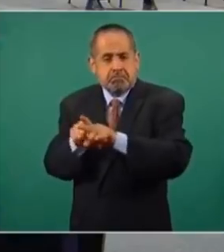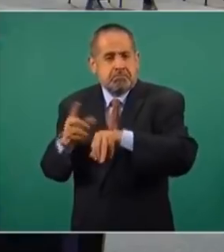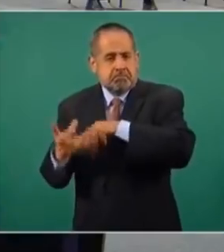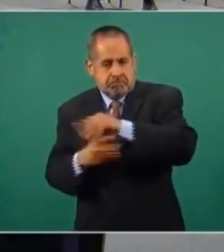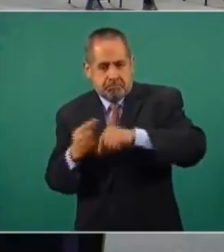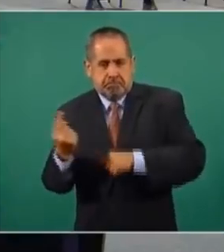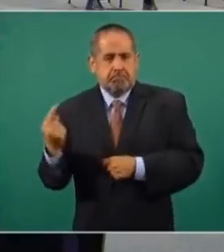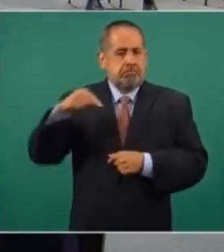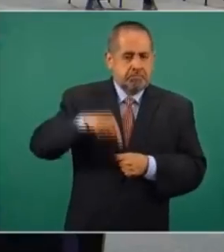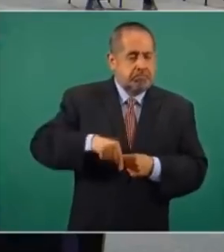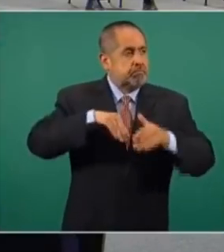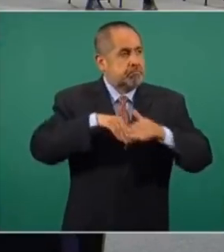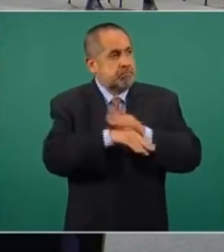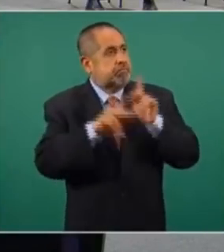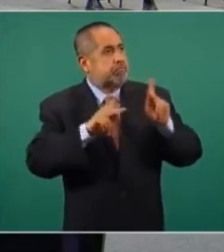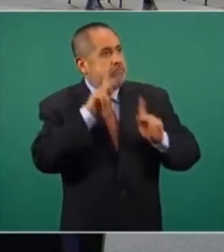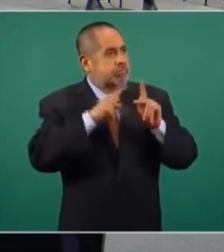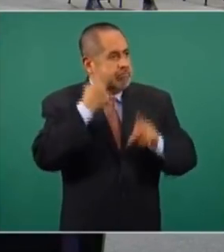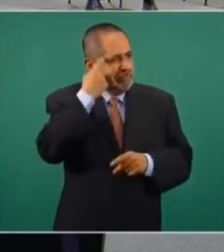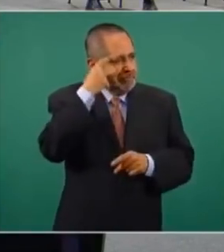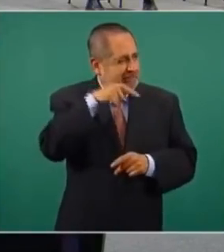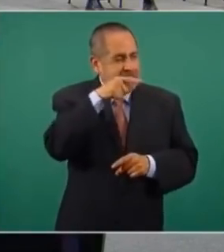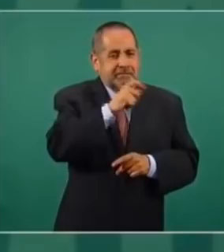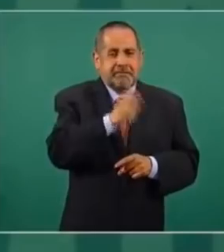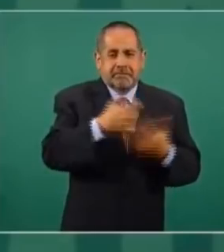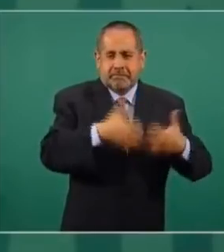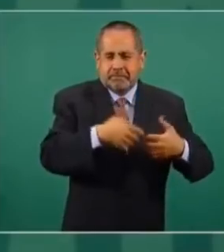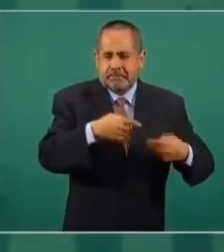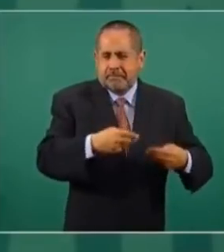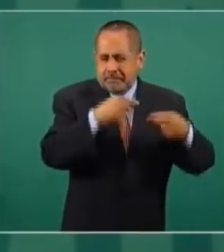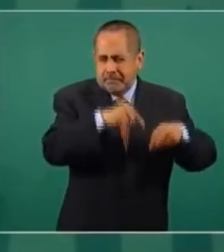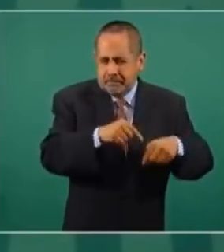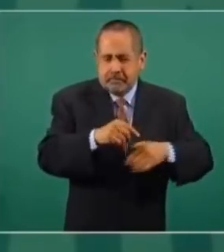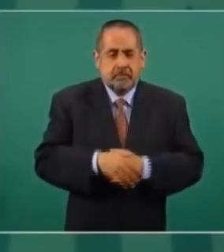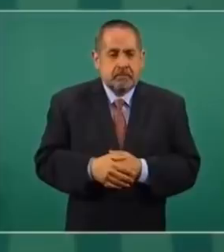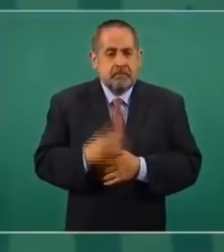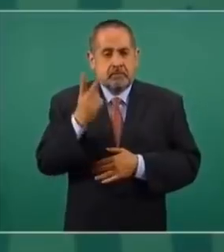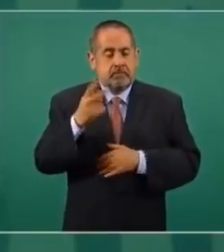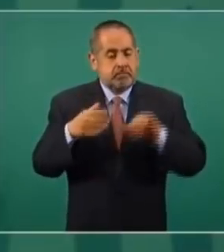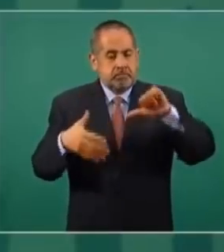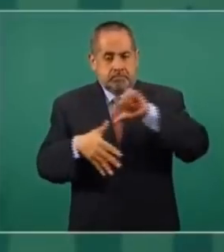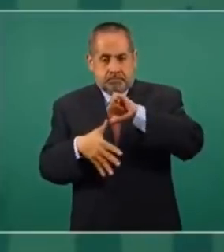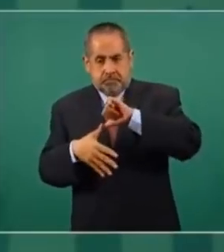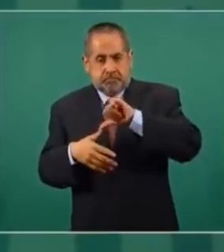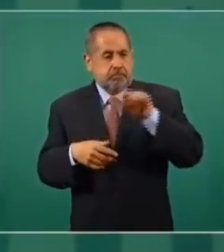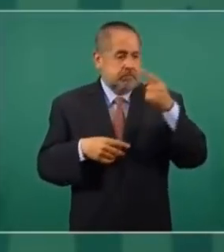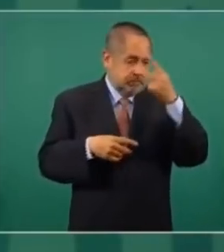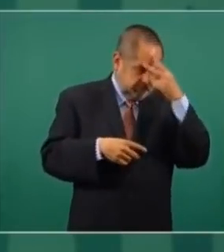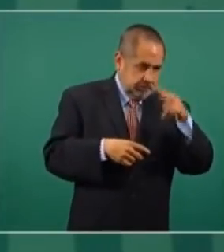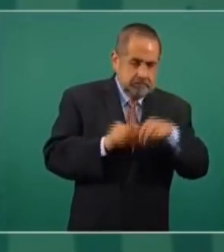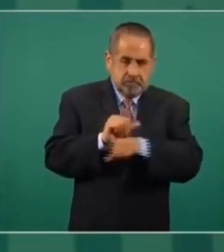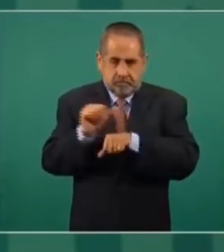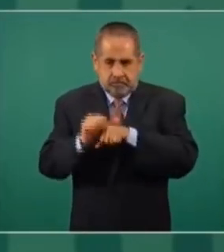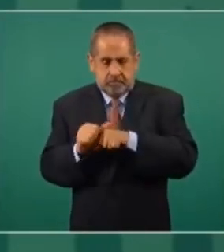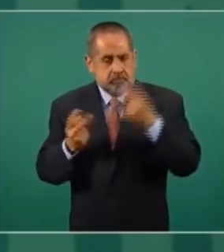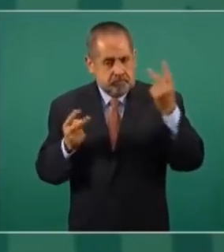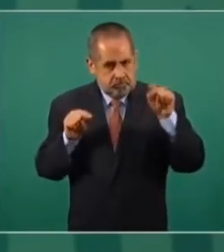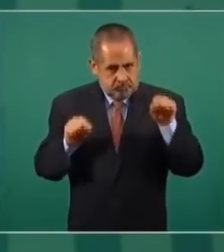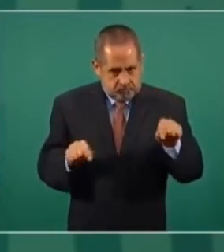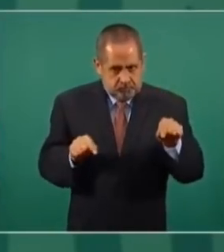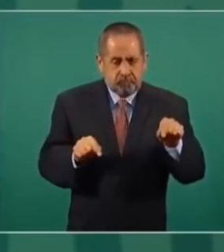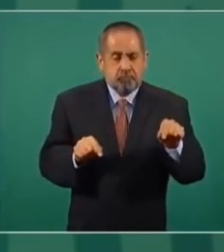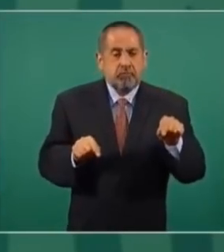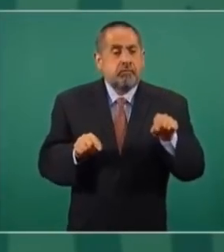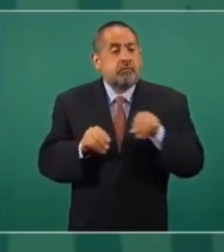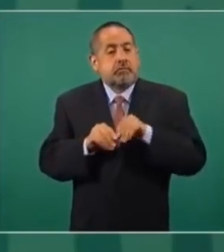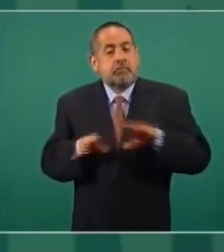Aires, que se los comentó cuando hizo su viaje. Entonces, 2 laboratorios en América Latina, transferencia de tecnología, porque tenemos